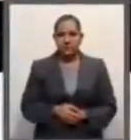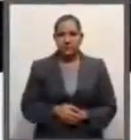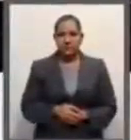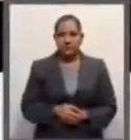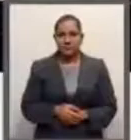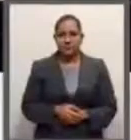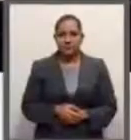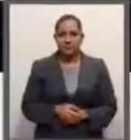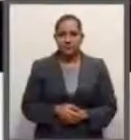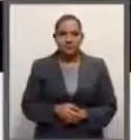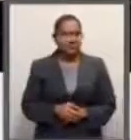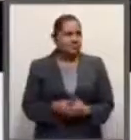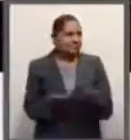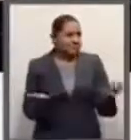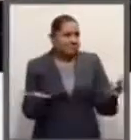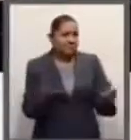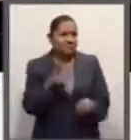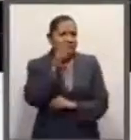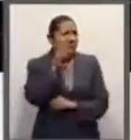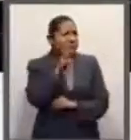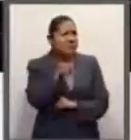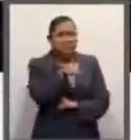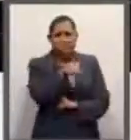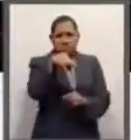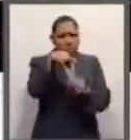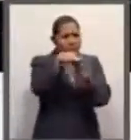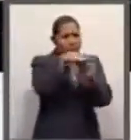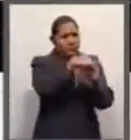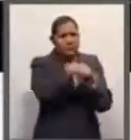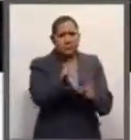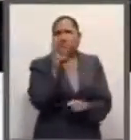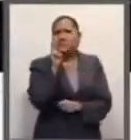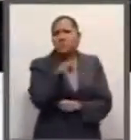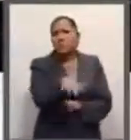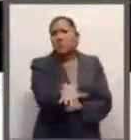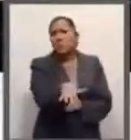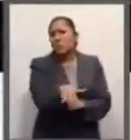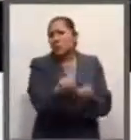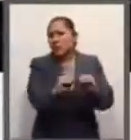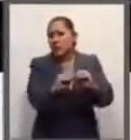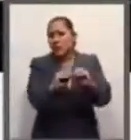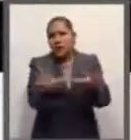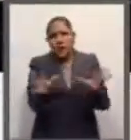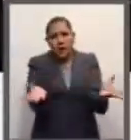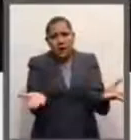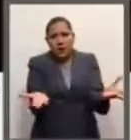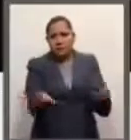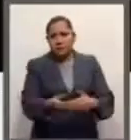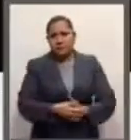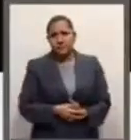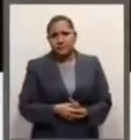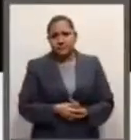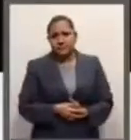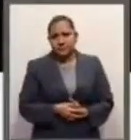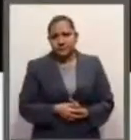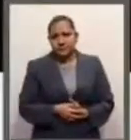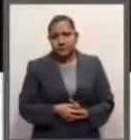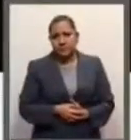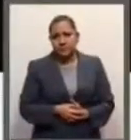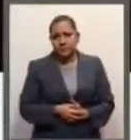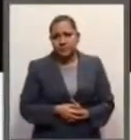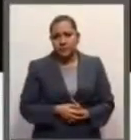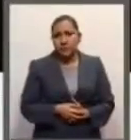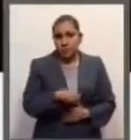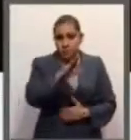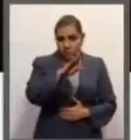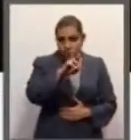Está muy clara la votación el día de hoy. No hay fuera,